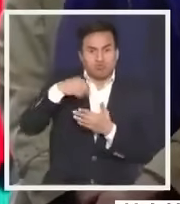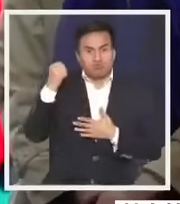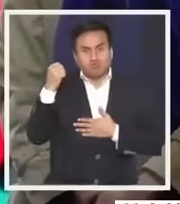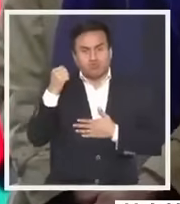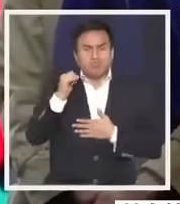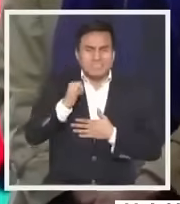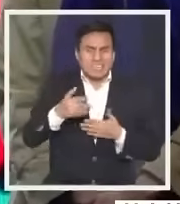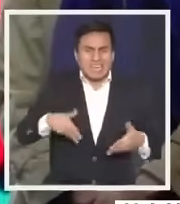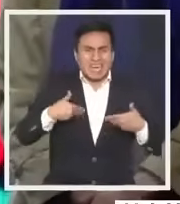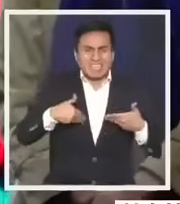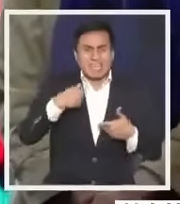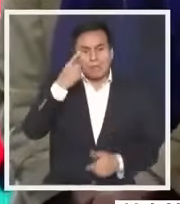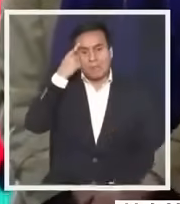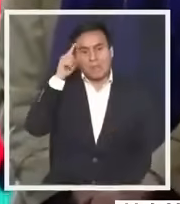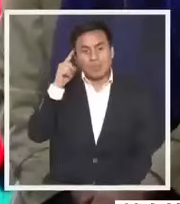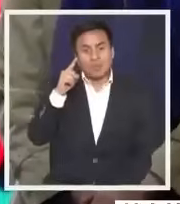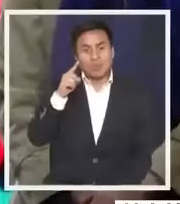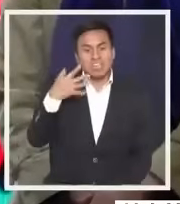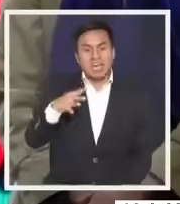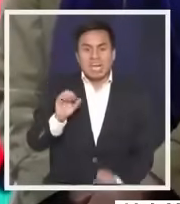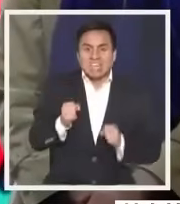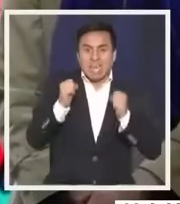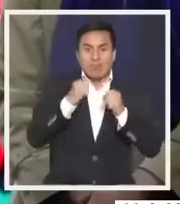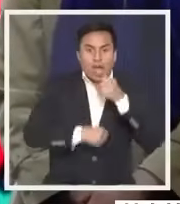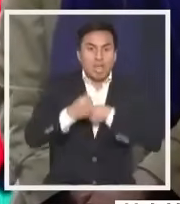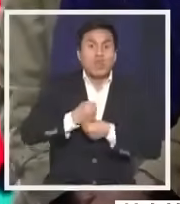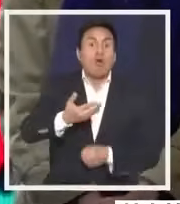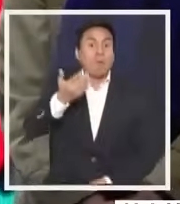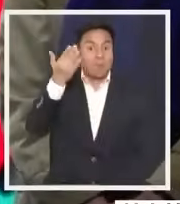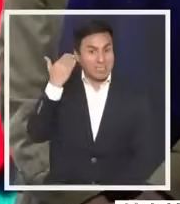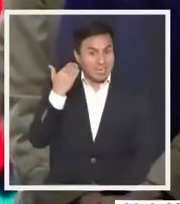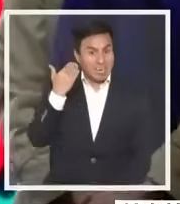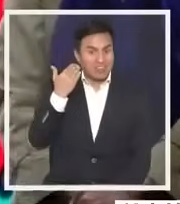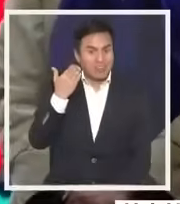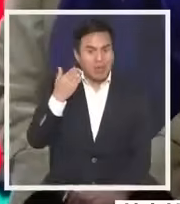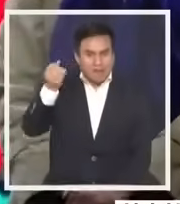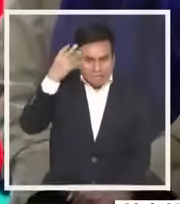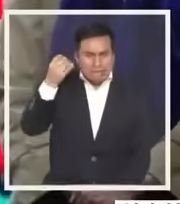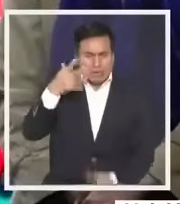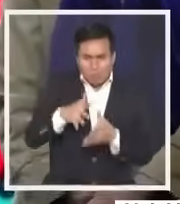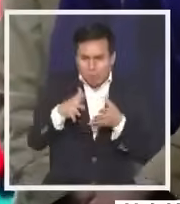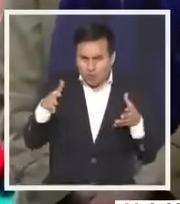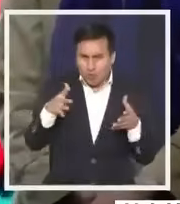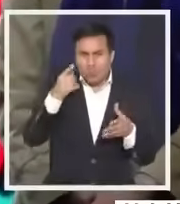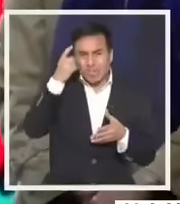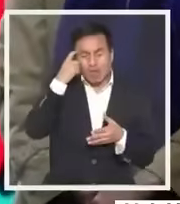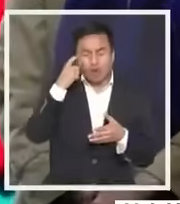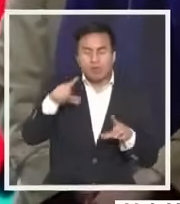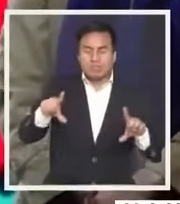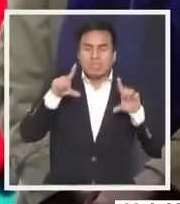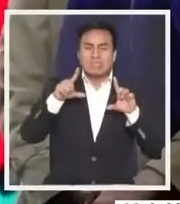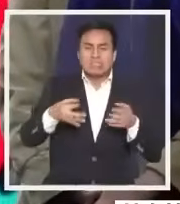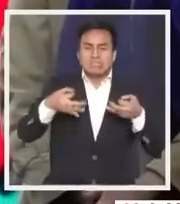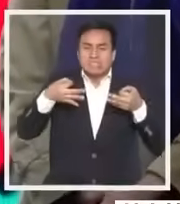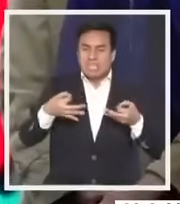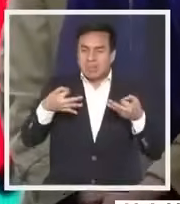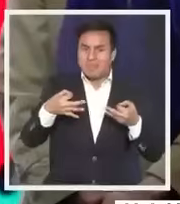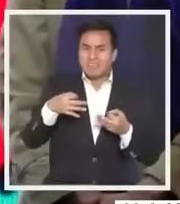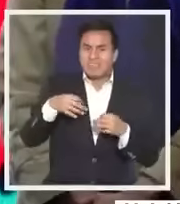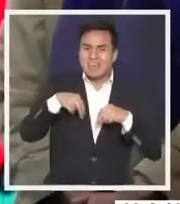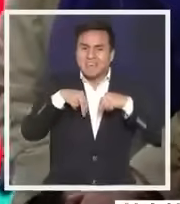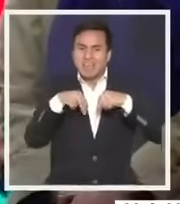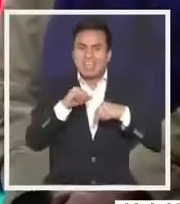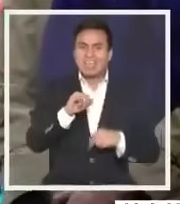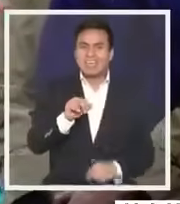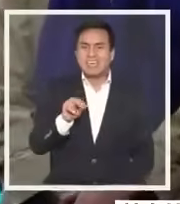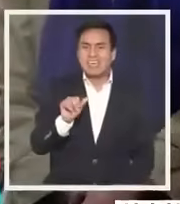Teníamos ganas, pero más encima después de los nervios del año pasado, que le pusimos mucho empeño, pero yo creo que salimos dignamente del baile con la